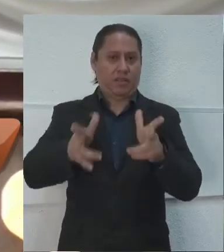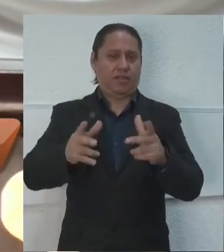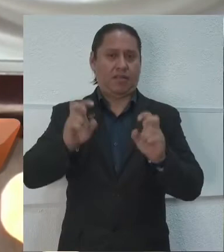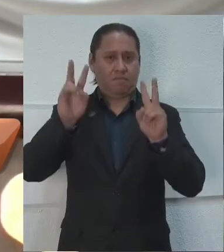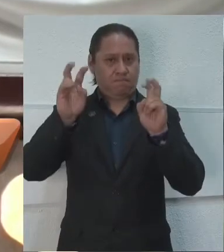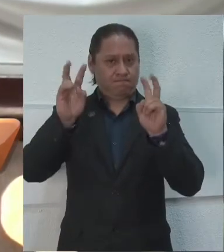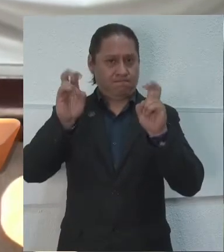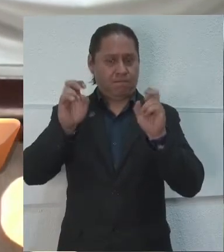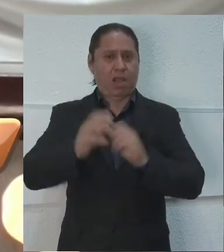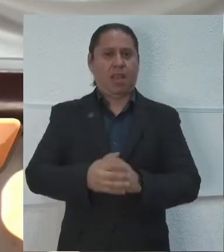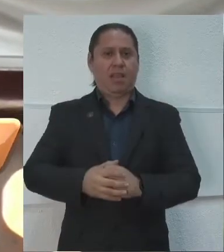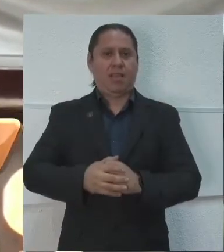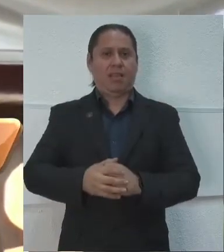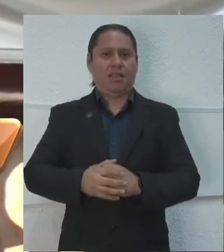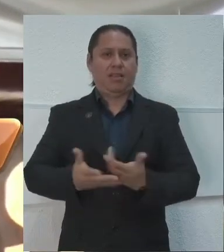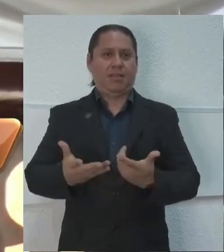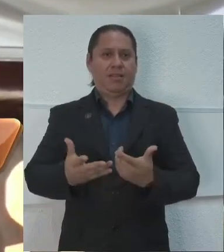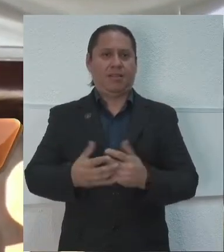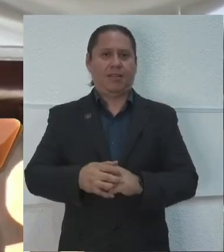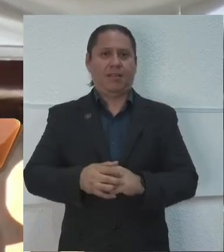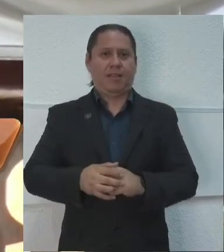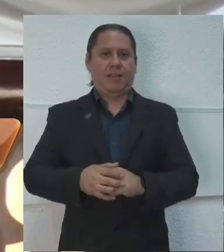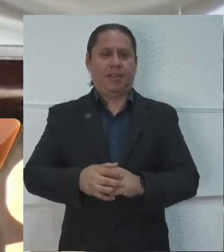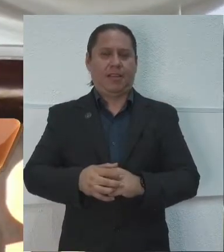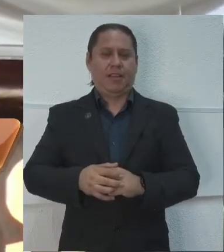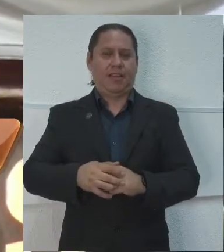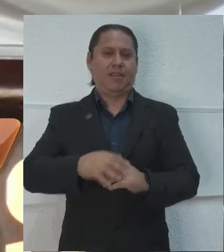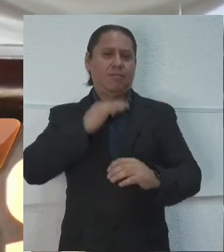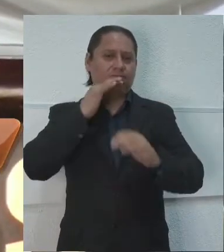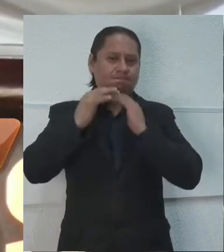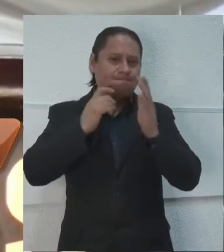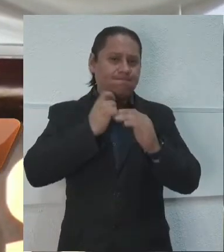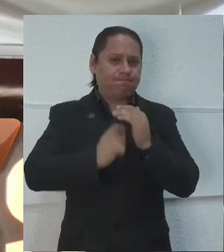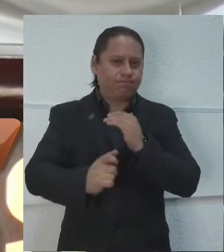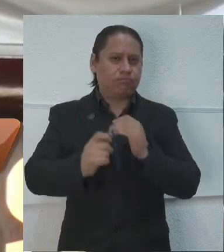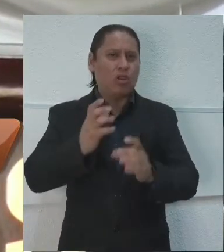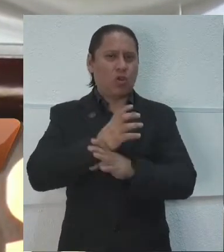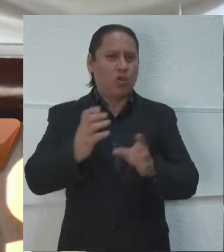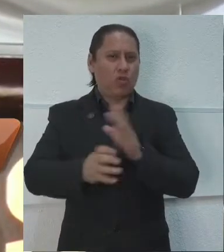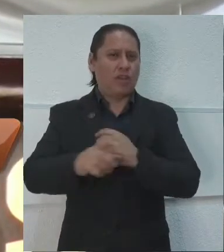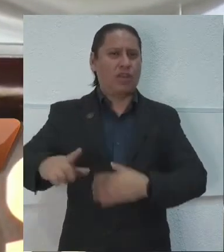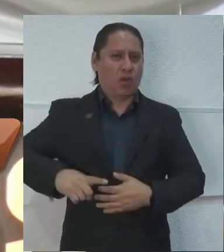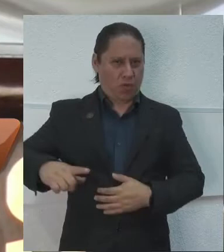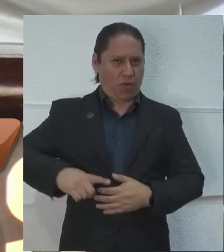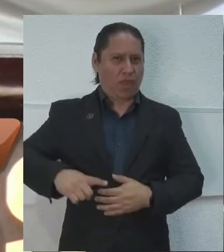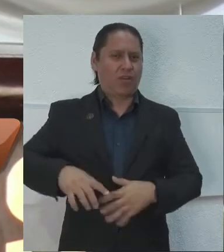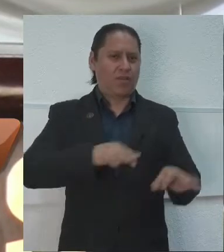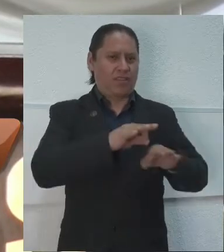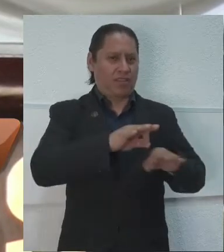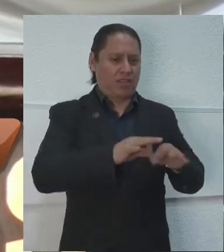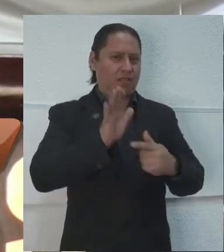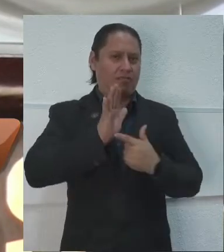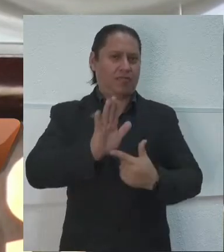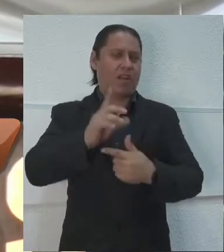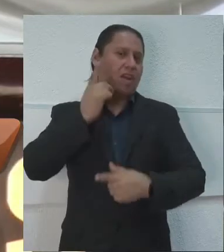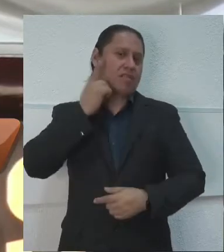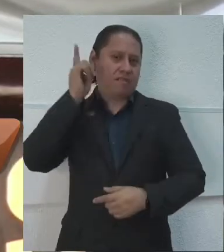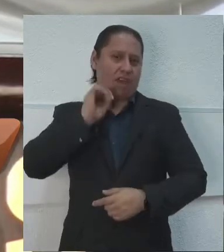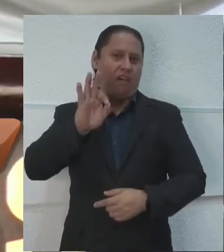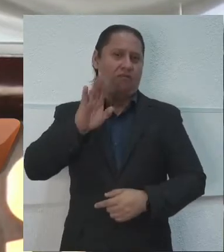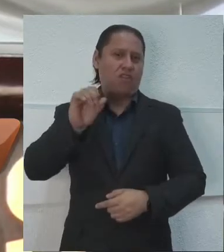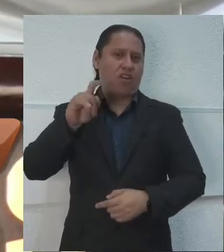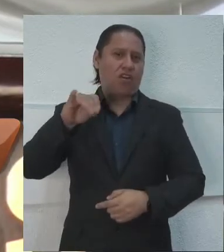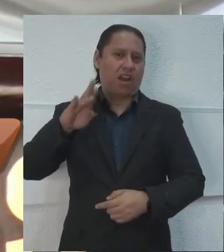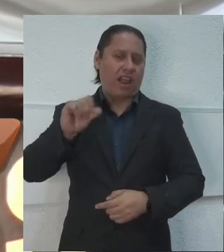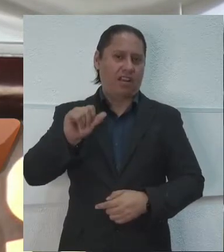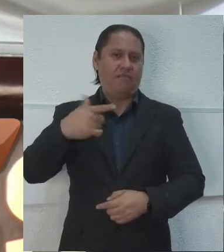en materia de delitos cometidos por servidores públicos durante la ejecución de la pena, presentada por la diputada